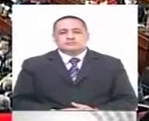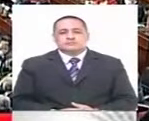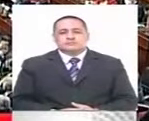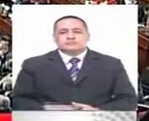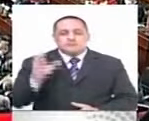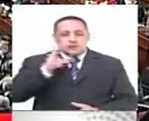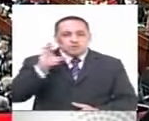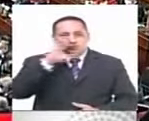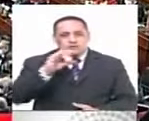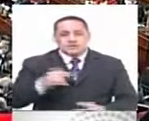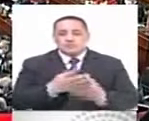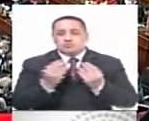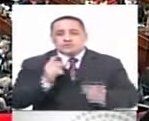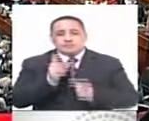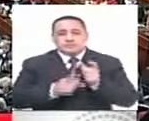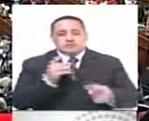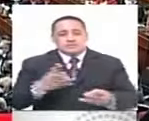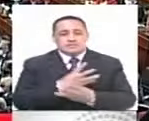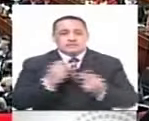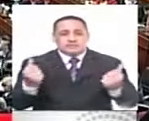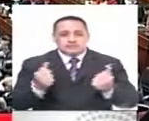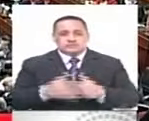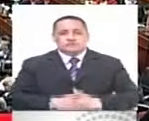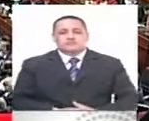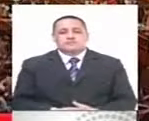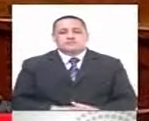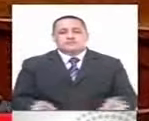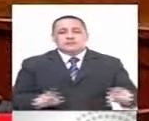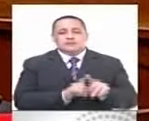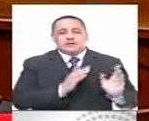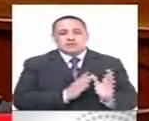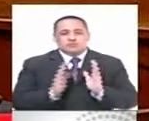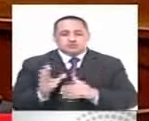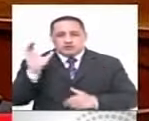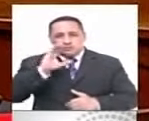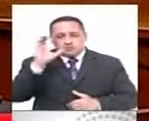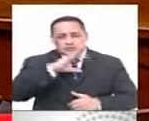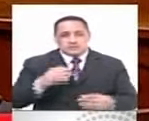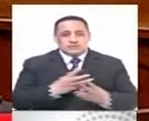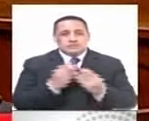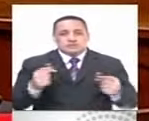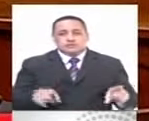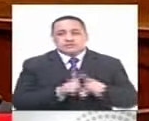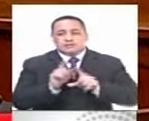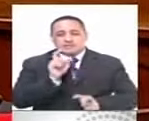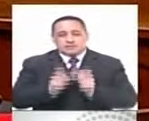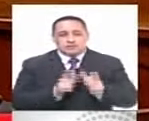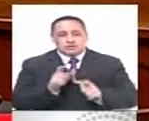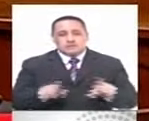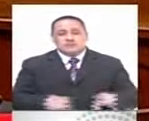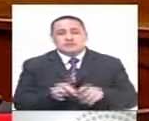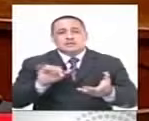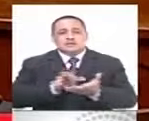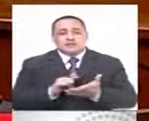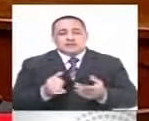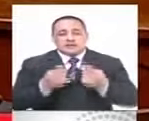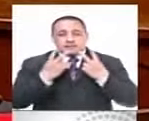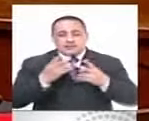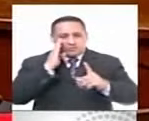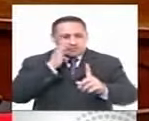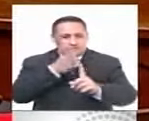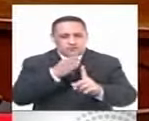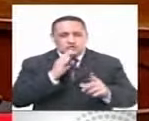Búsqueda de desaparecidos. El proceso de búsqueda de desaparecidos de personas con